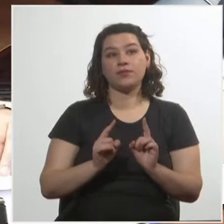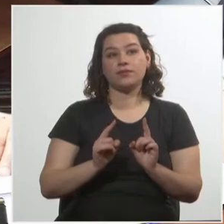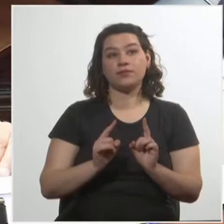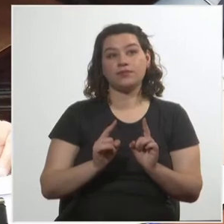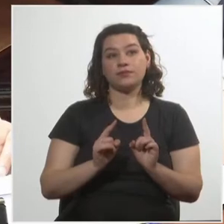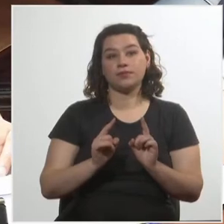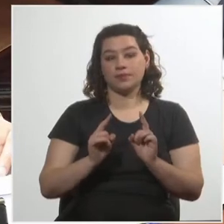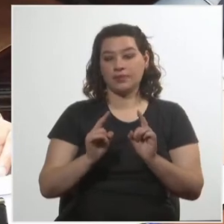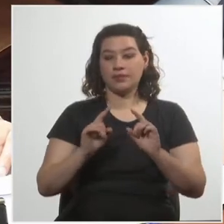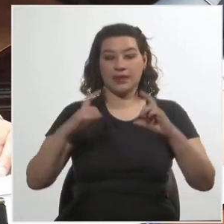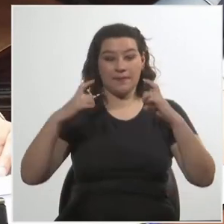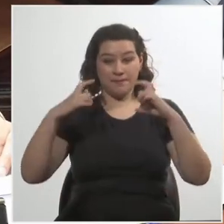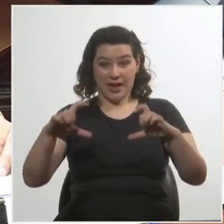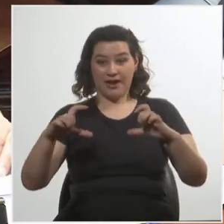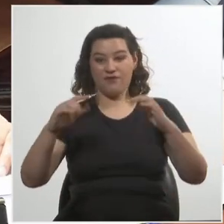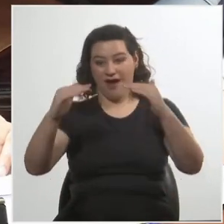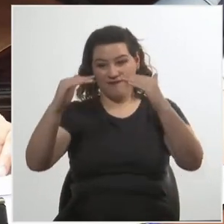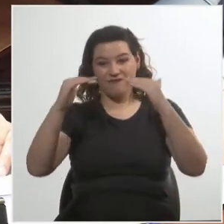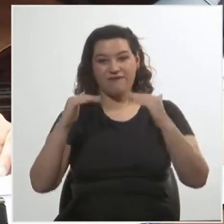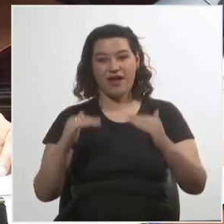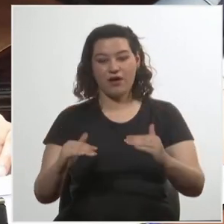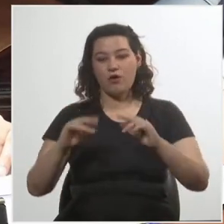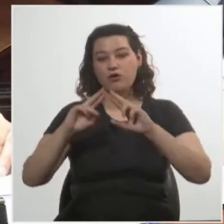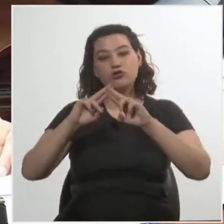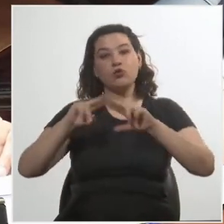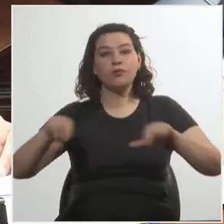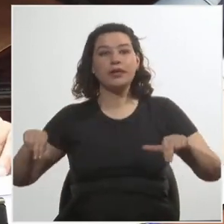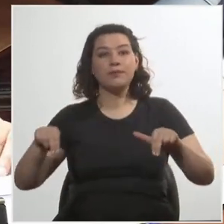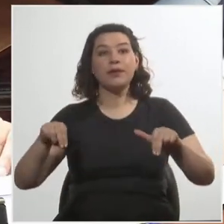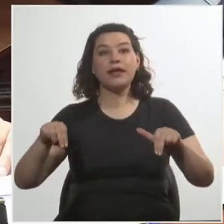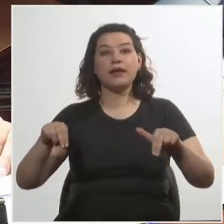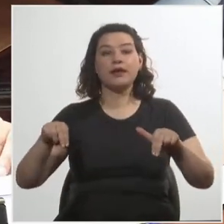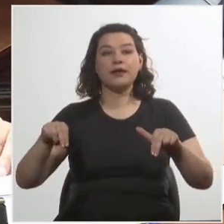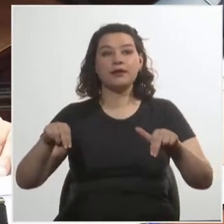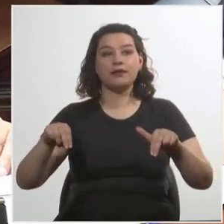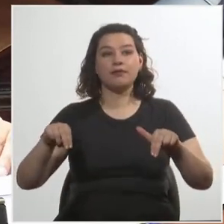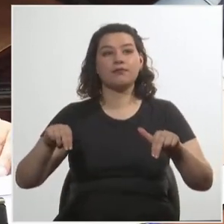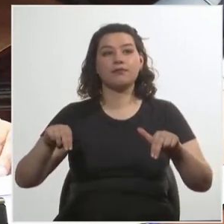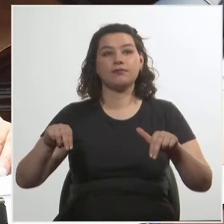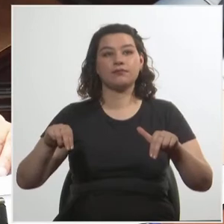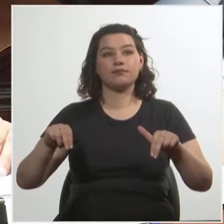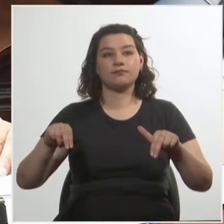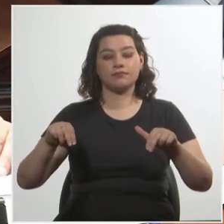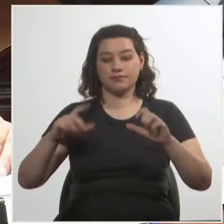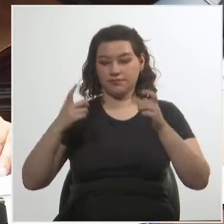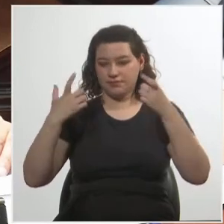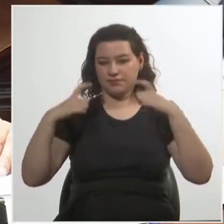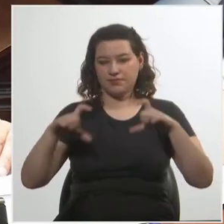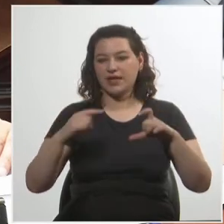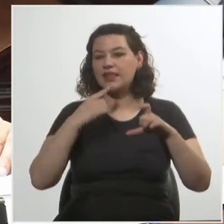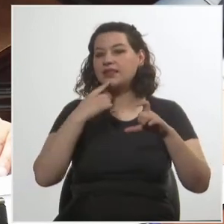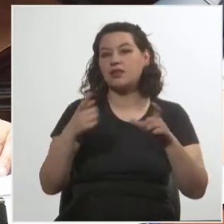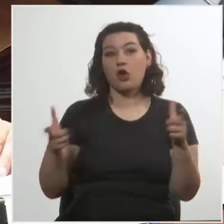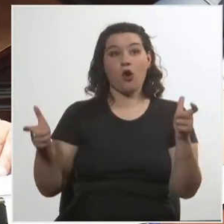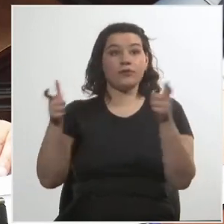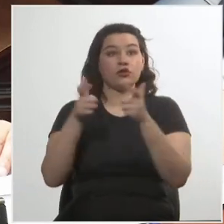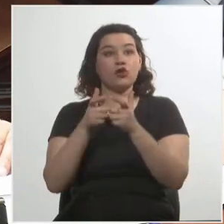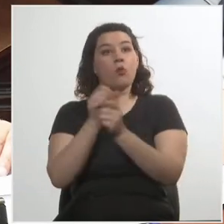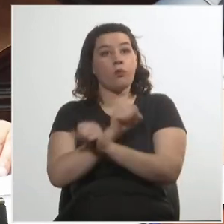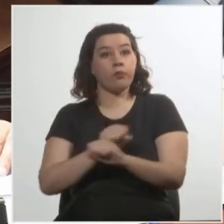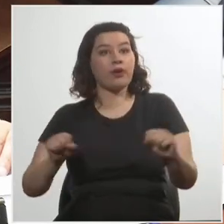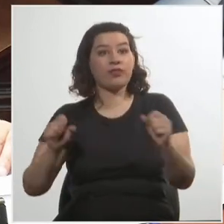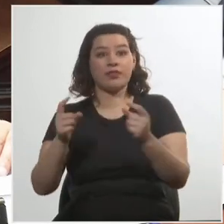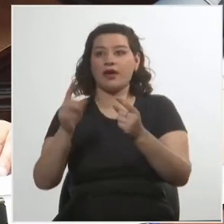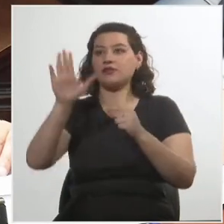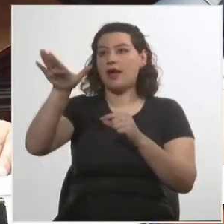en el párrafo siguiente se suprime vamos el párrafo siguiente y se la comisión podrá requerir